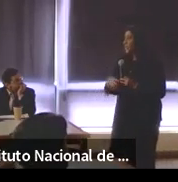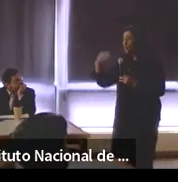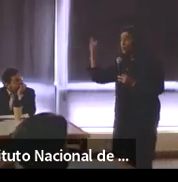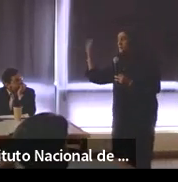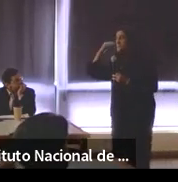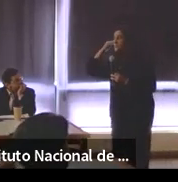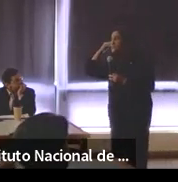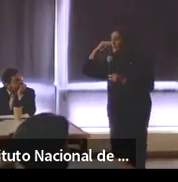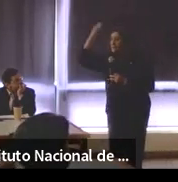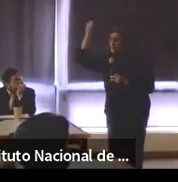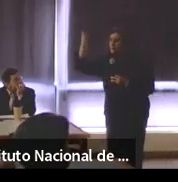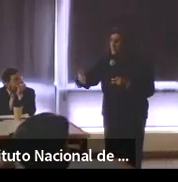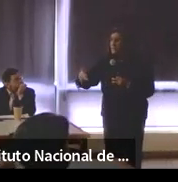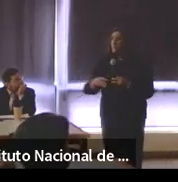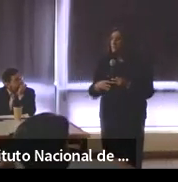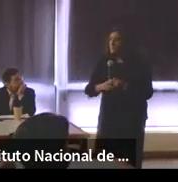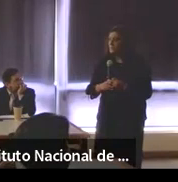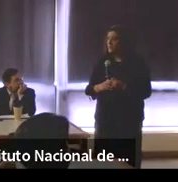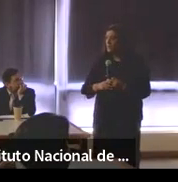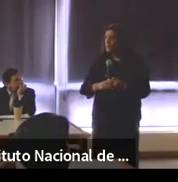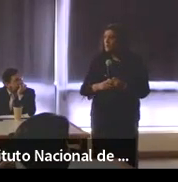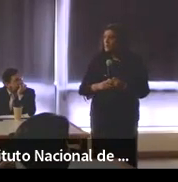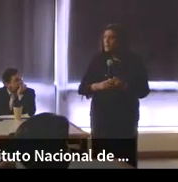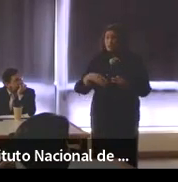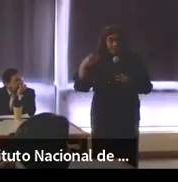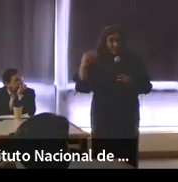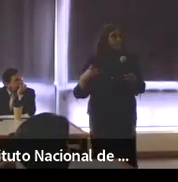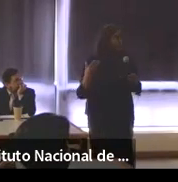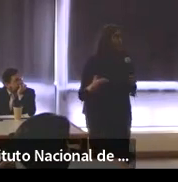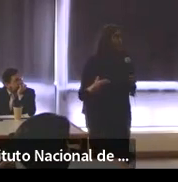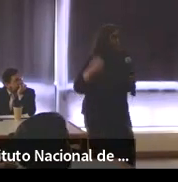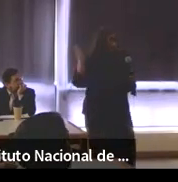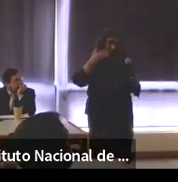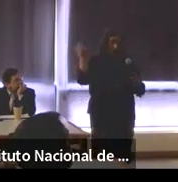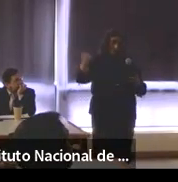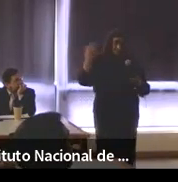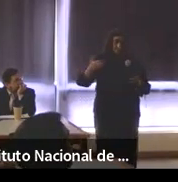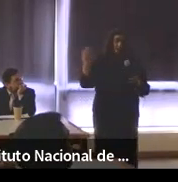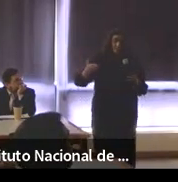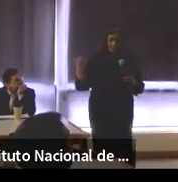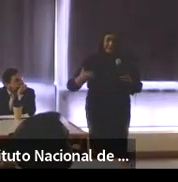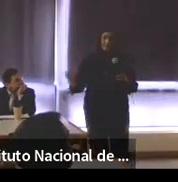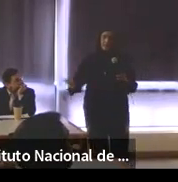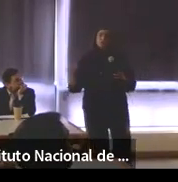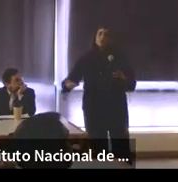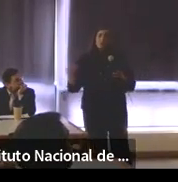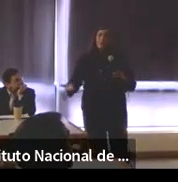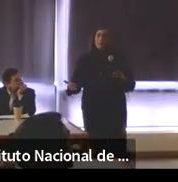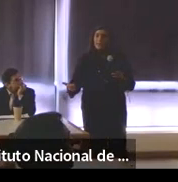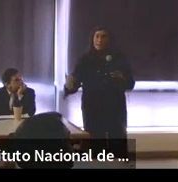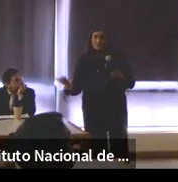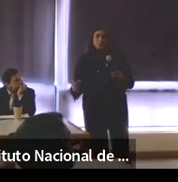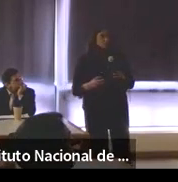no juzgues escucha identifica el punto crítico eso te va a ayudar a quitar ideas que no